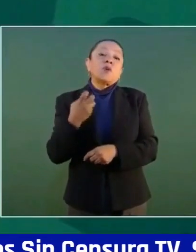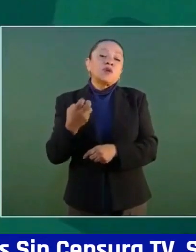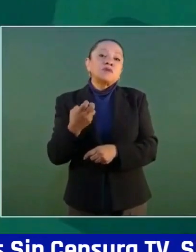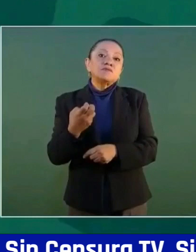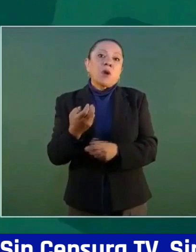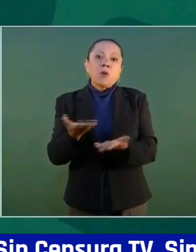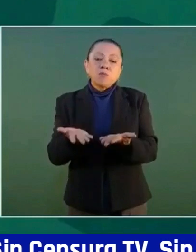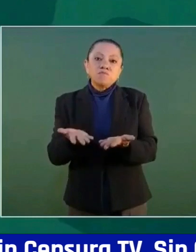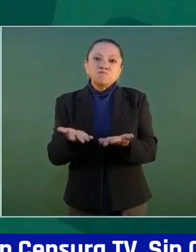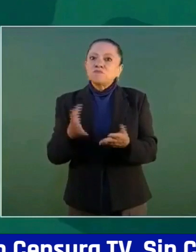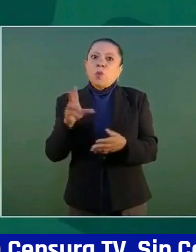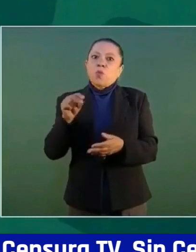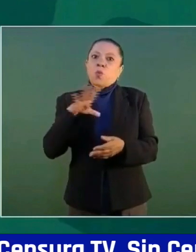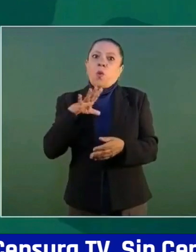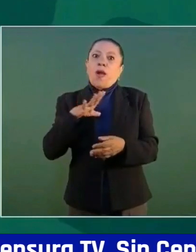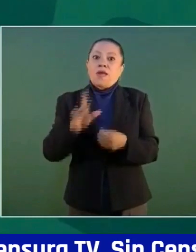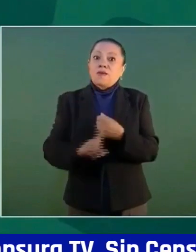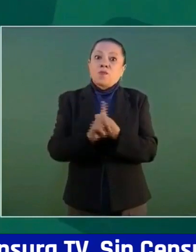problemas mayores.